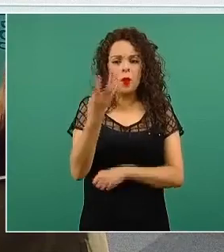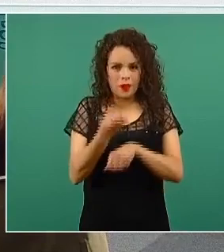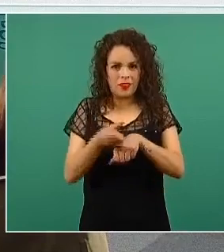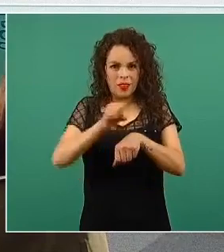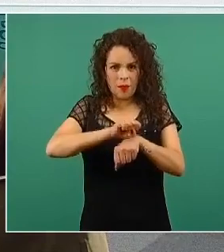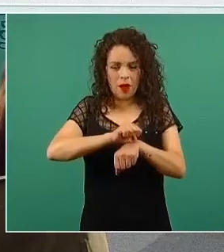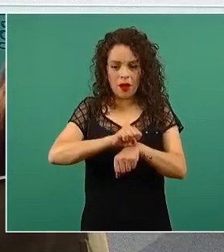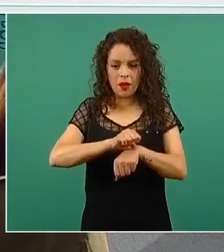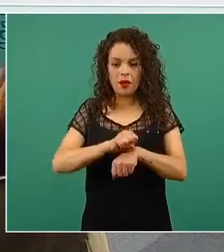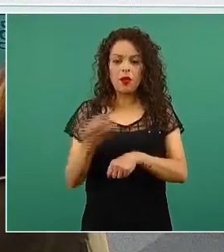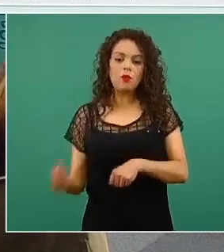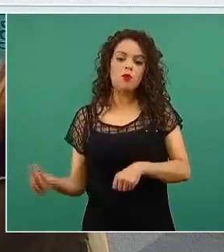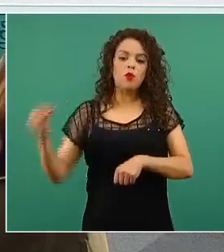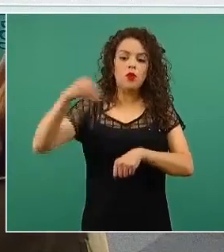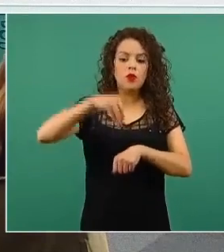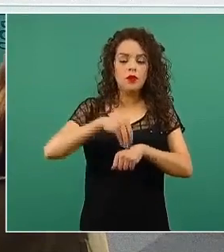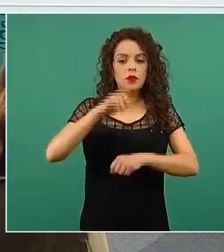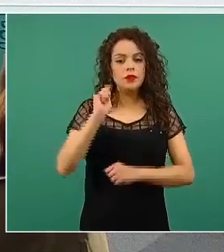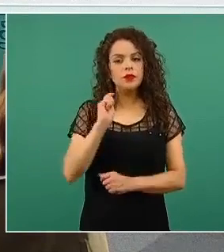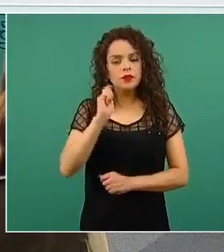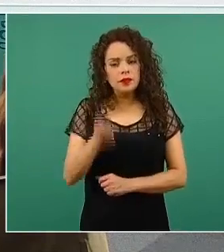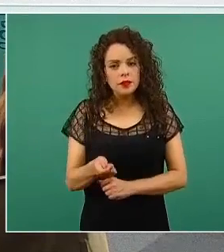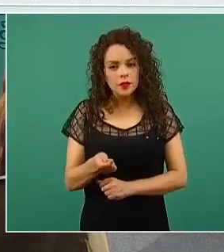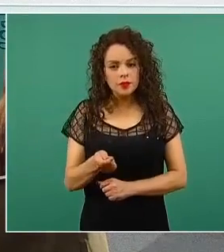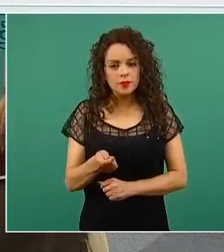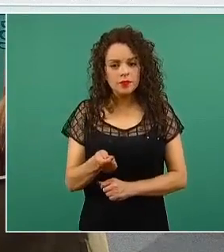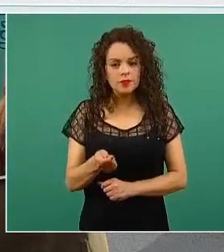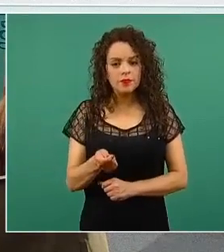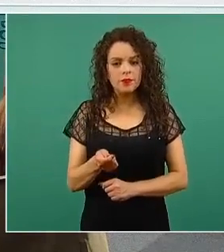se implementa la medición de los